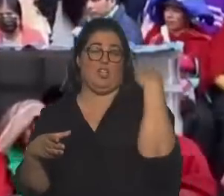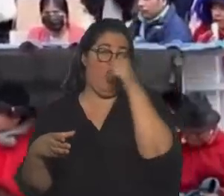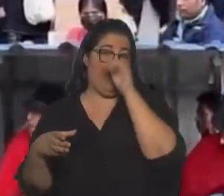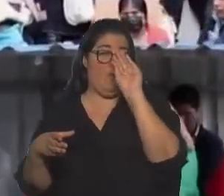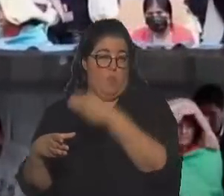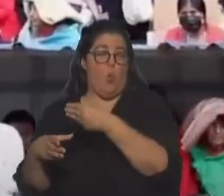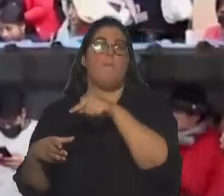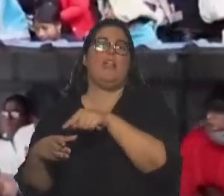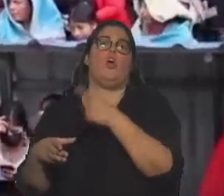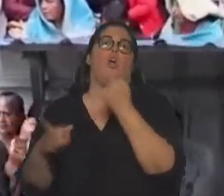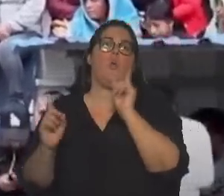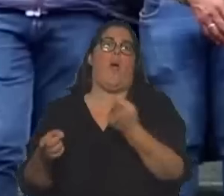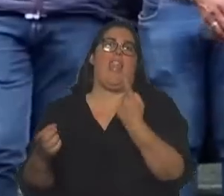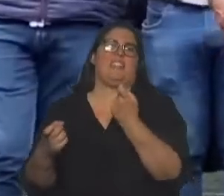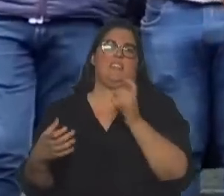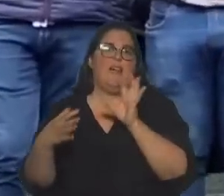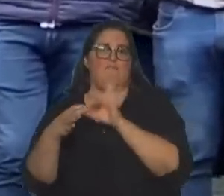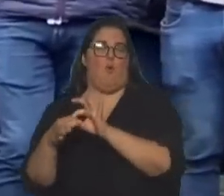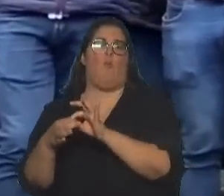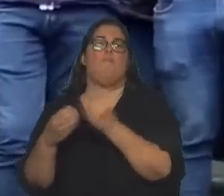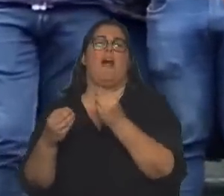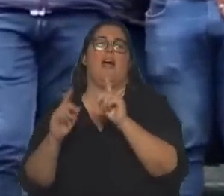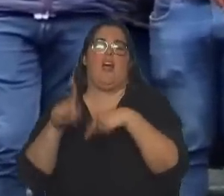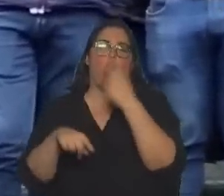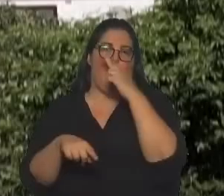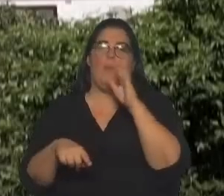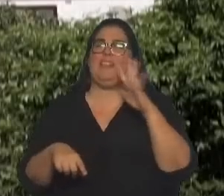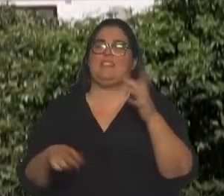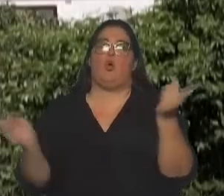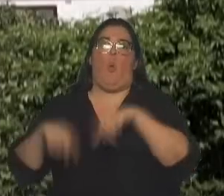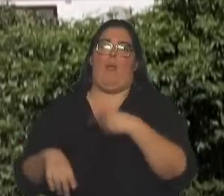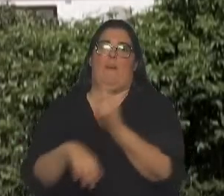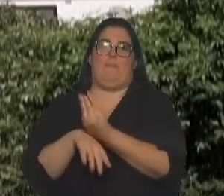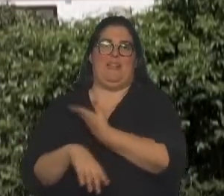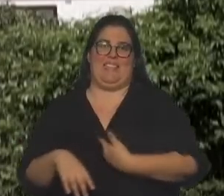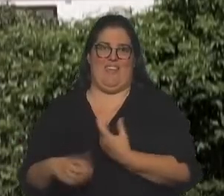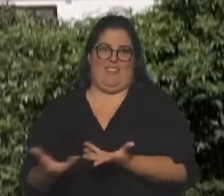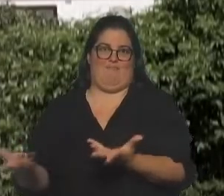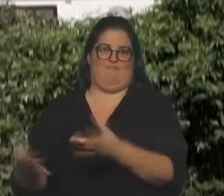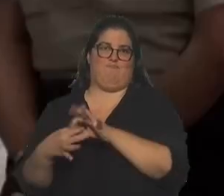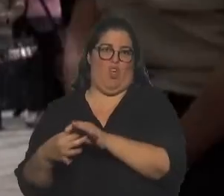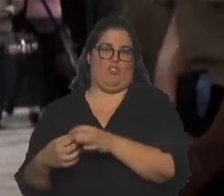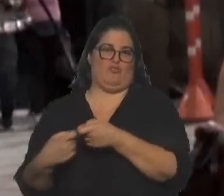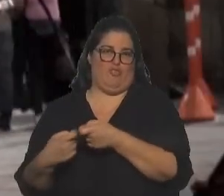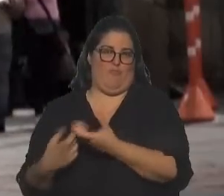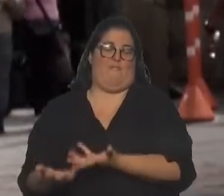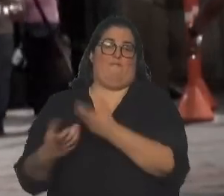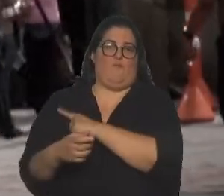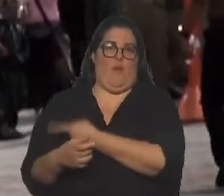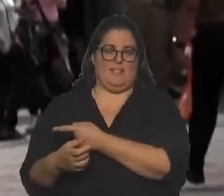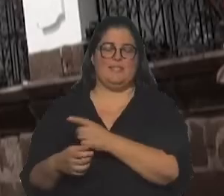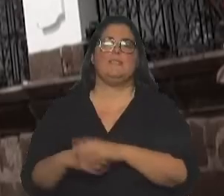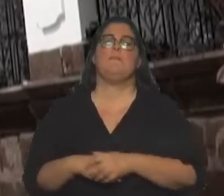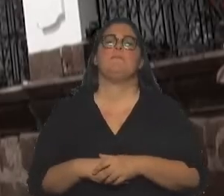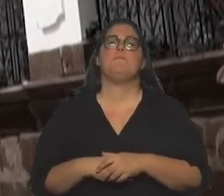pero que serían necesarios para recuperar la presidencia en 2025. El gran interrogante ahora es cómo se asegura la